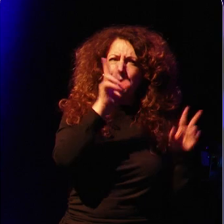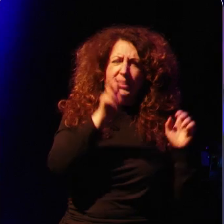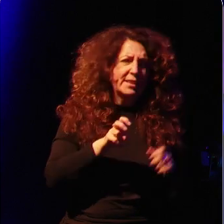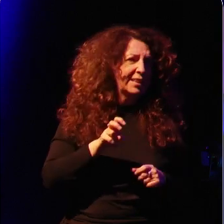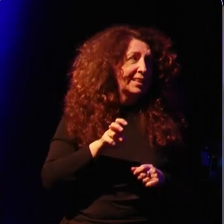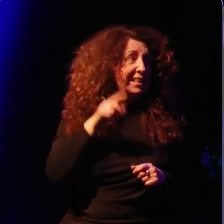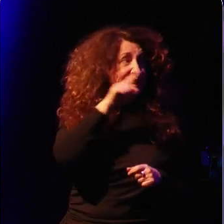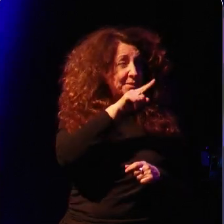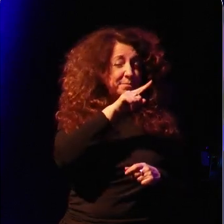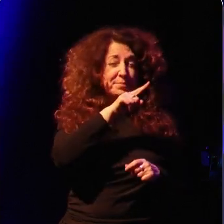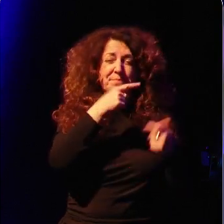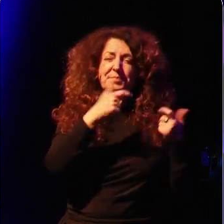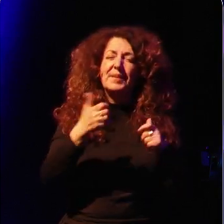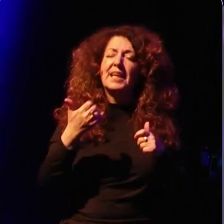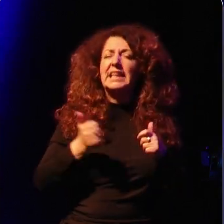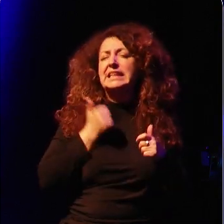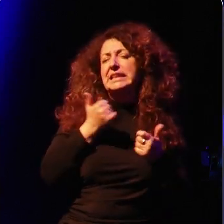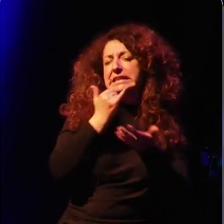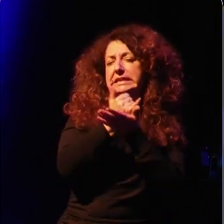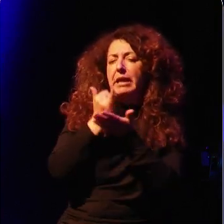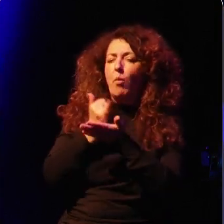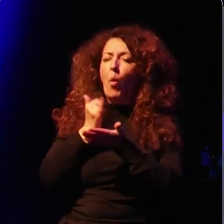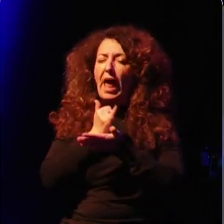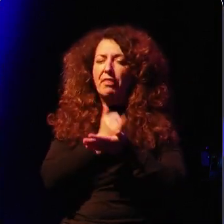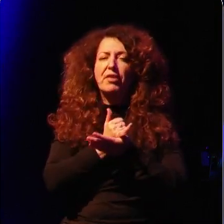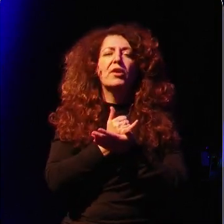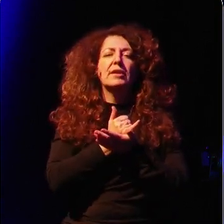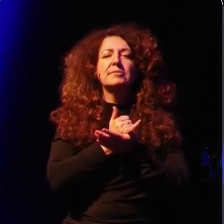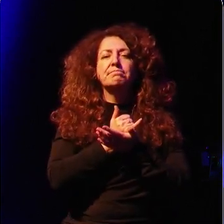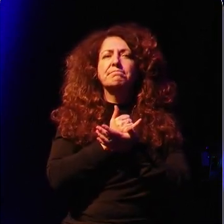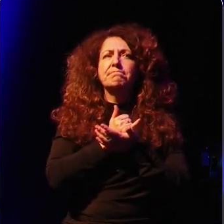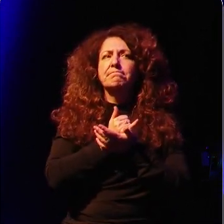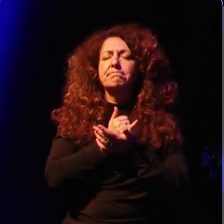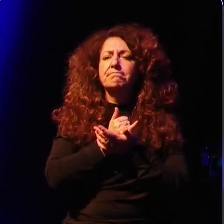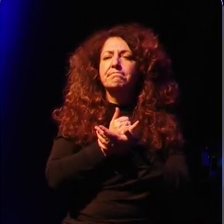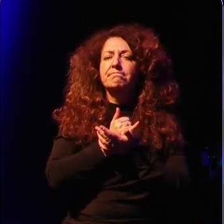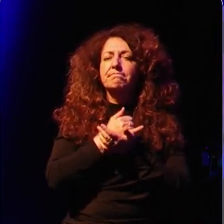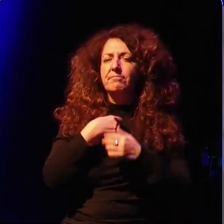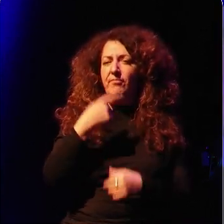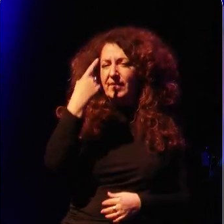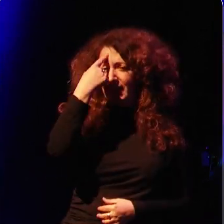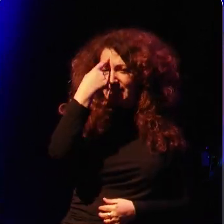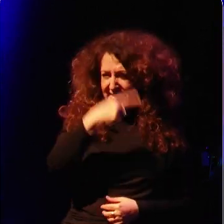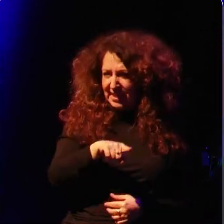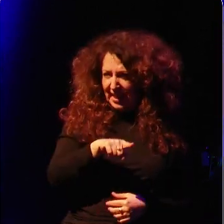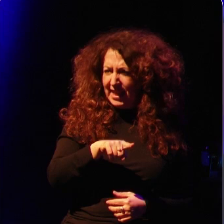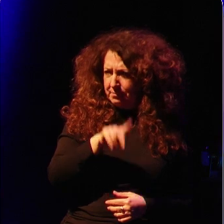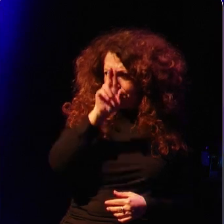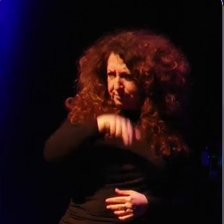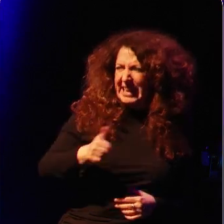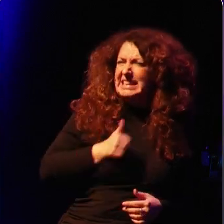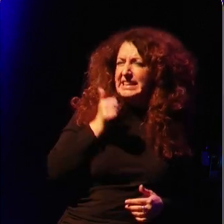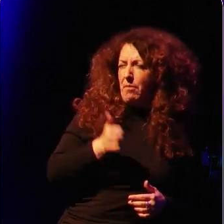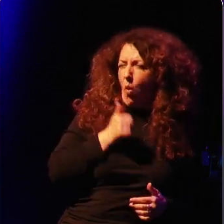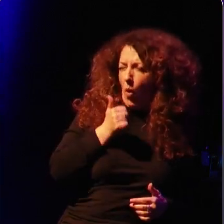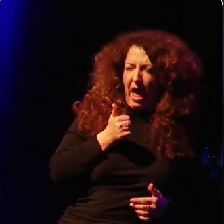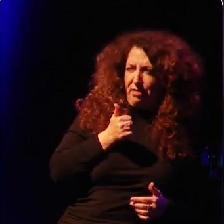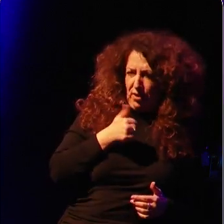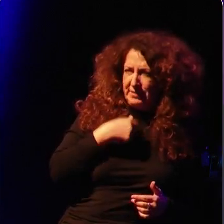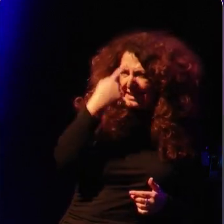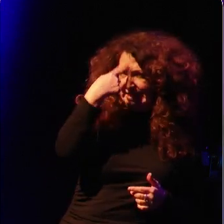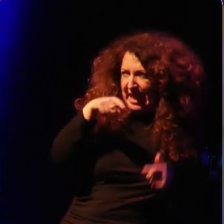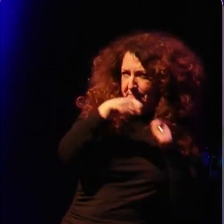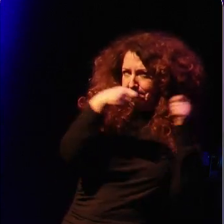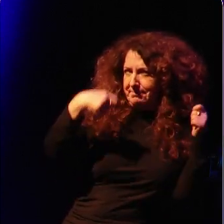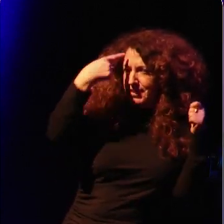si este tipo de simulaciones que se hacen, ¿hay alguna manera de saber que son simulaciones? Y si